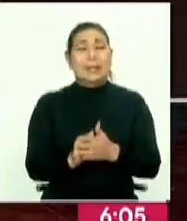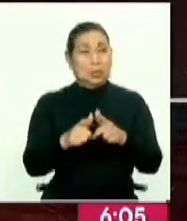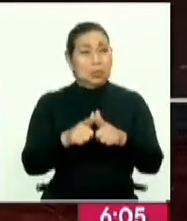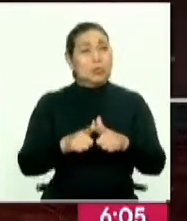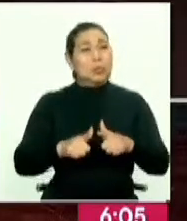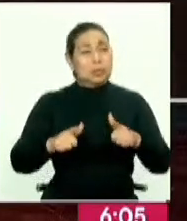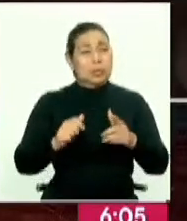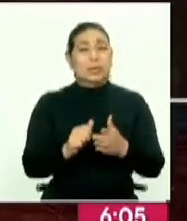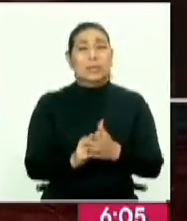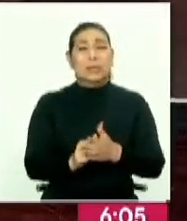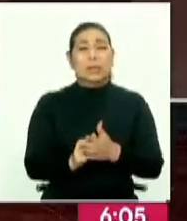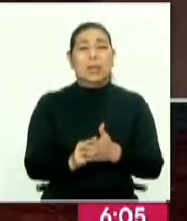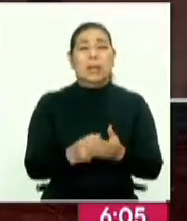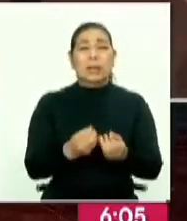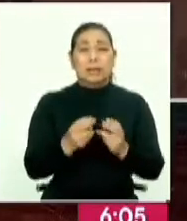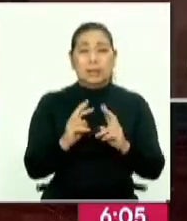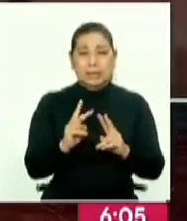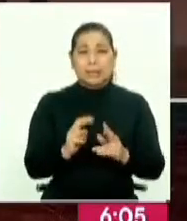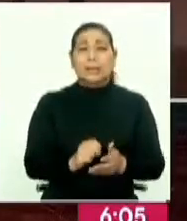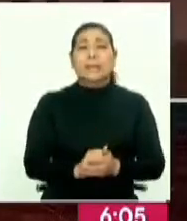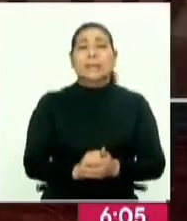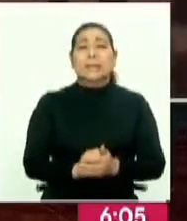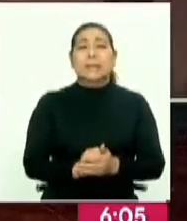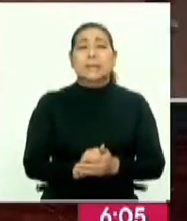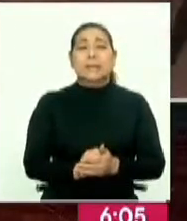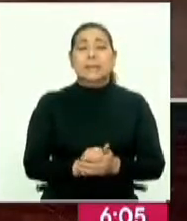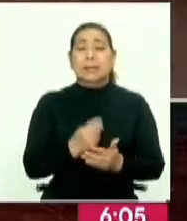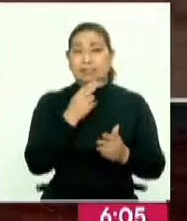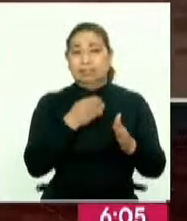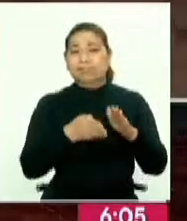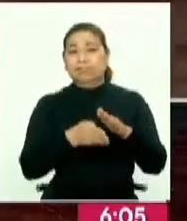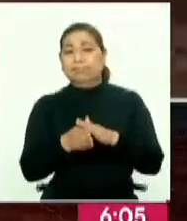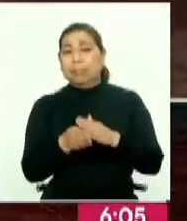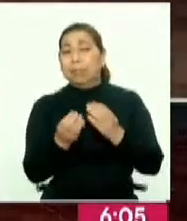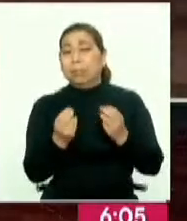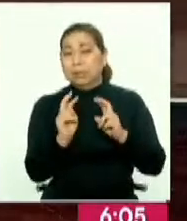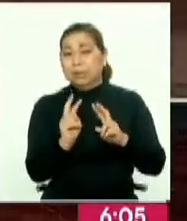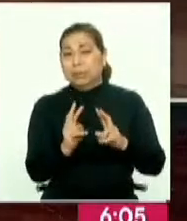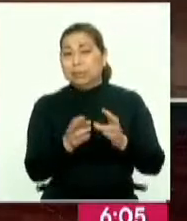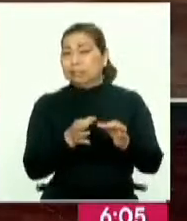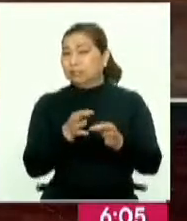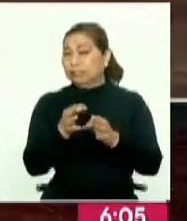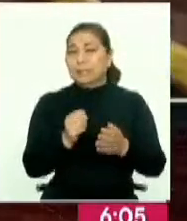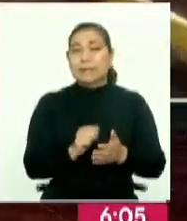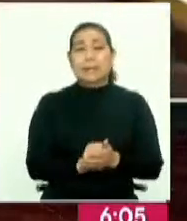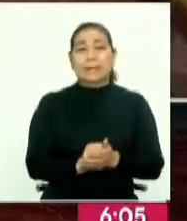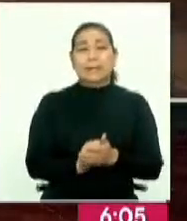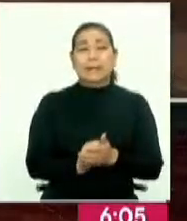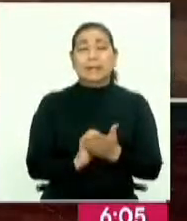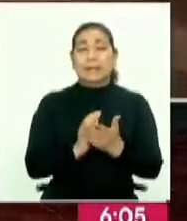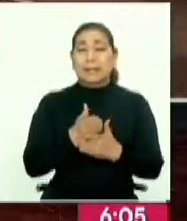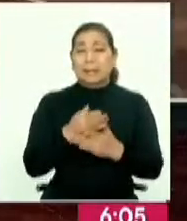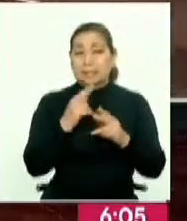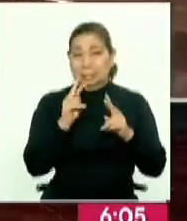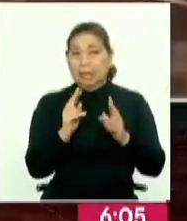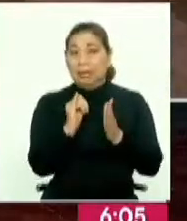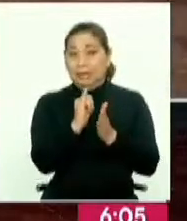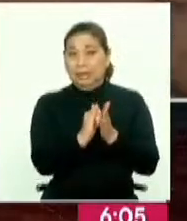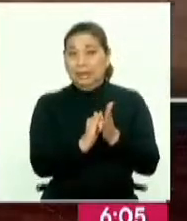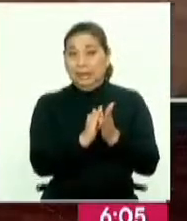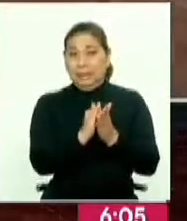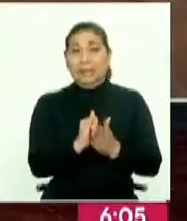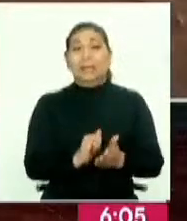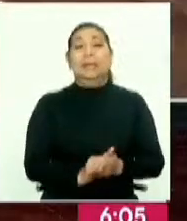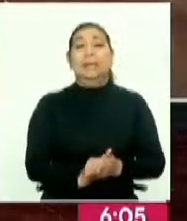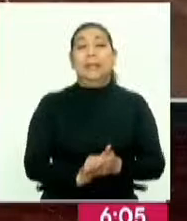ha sido cercado vamos a avanzar hacia la intersección porque lo que yo te quiero contar es a través de las imágenes de mi compañero